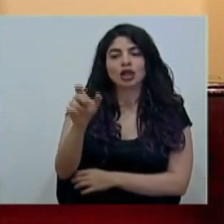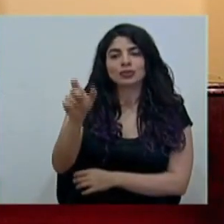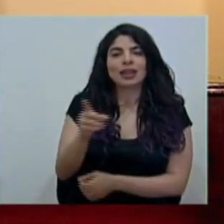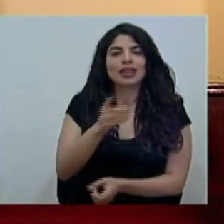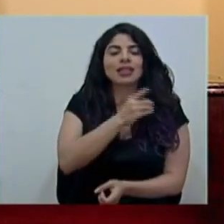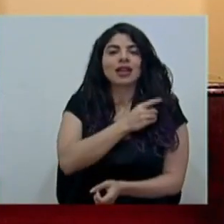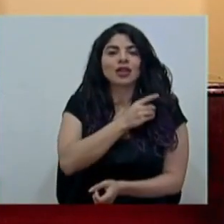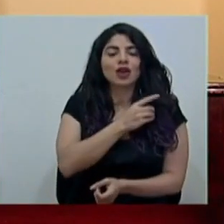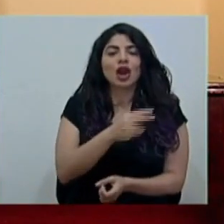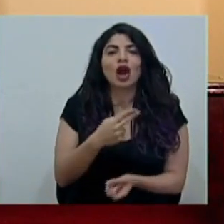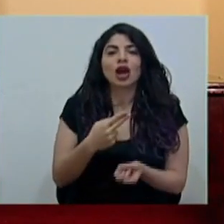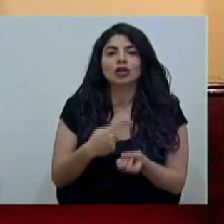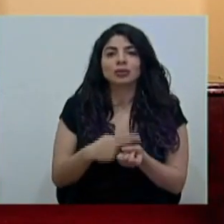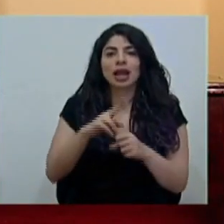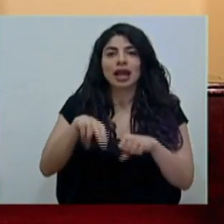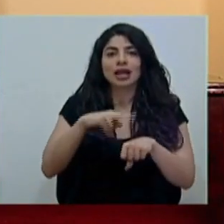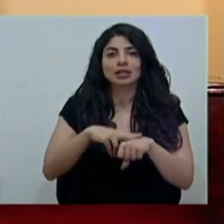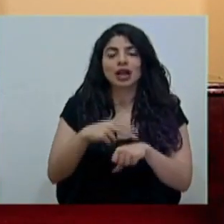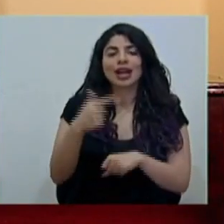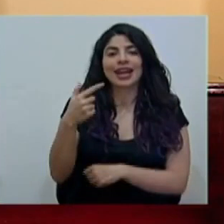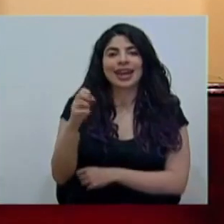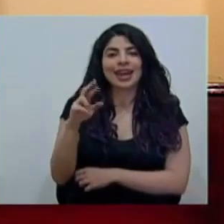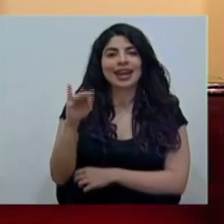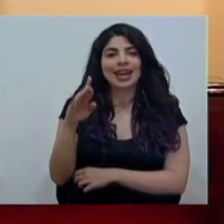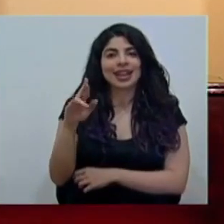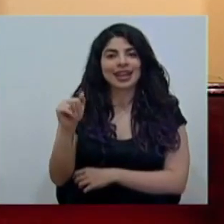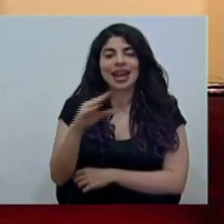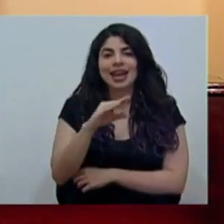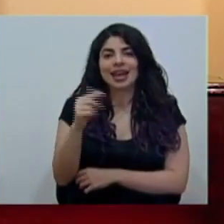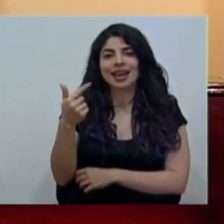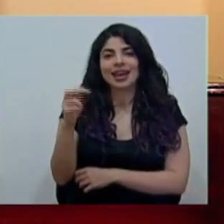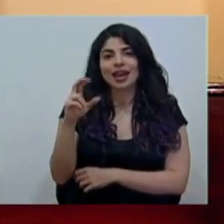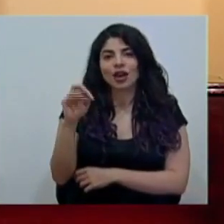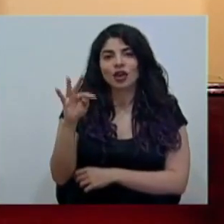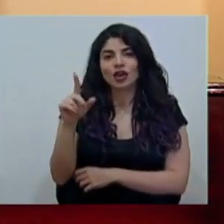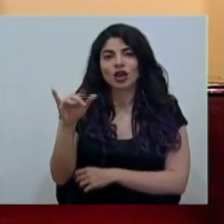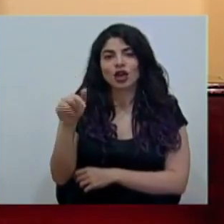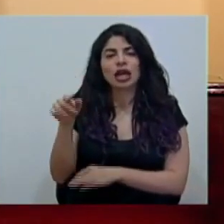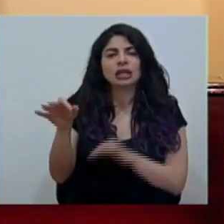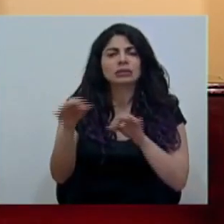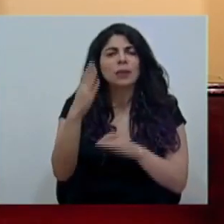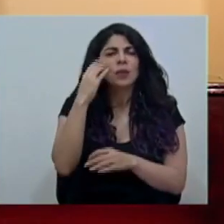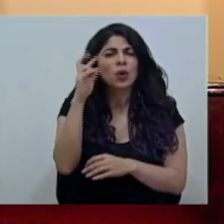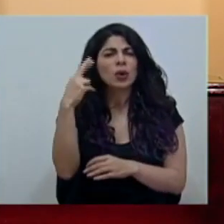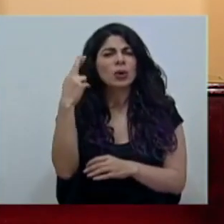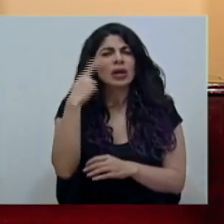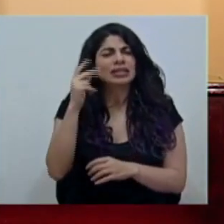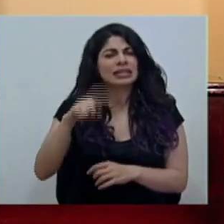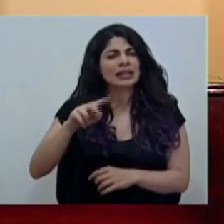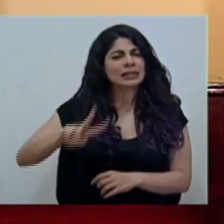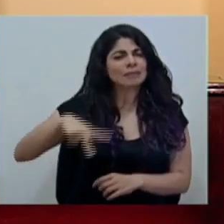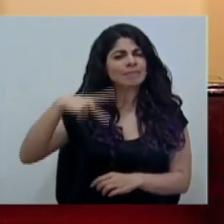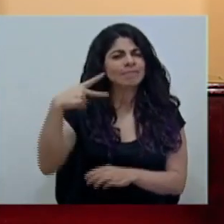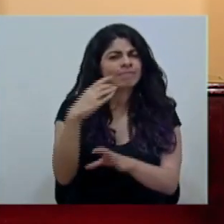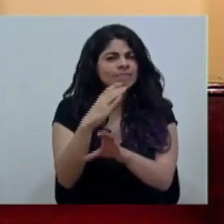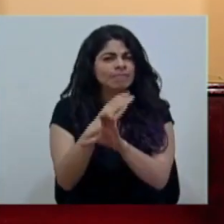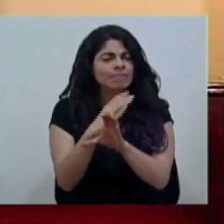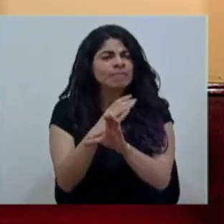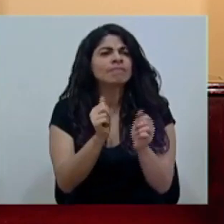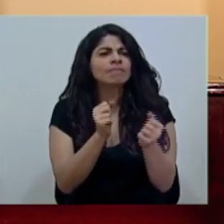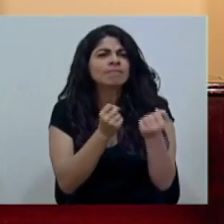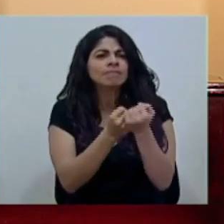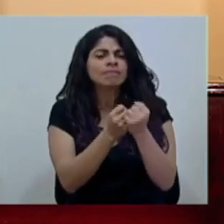Geriatría y Gerontología, nos hablará sobre la importancia de extremar el cuidado de los adultos mayores y el acompañamiento en el distanciamiento